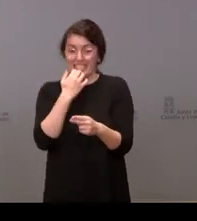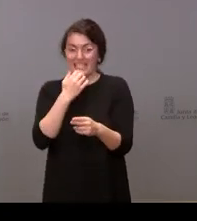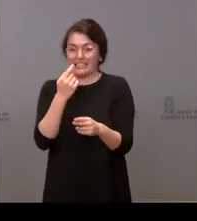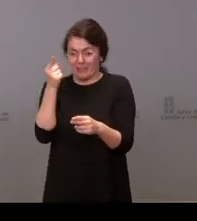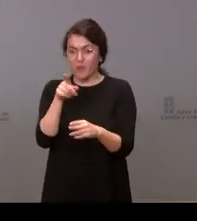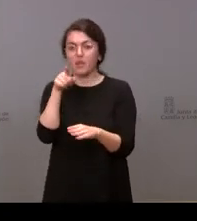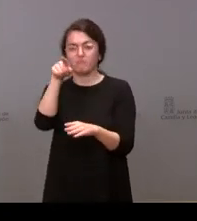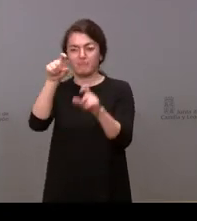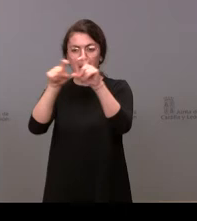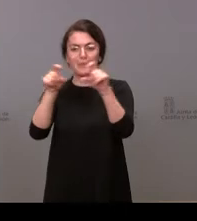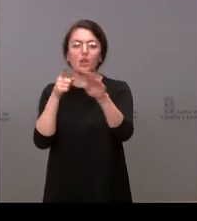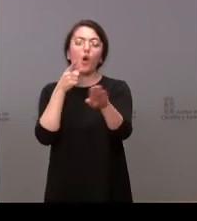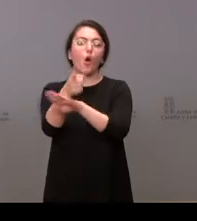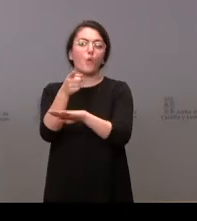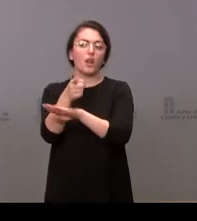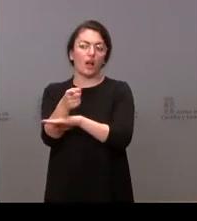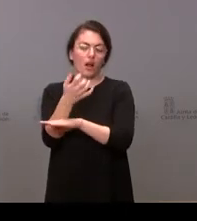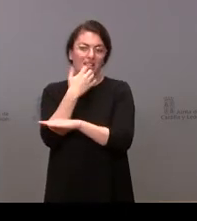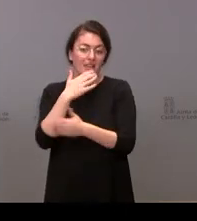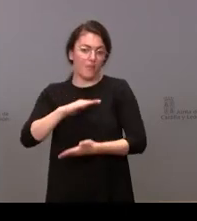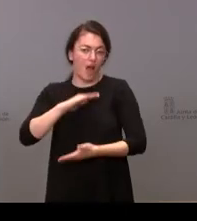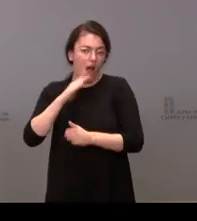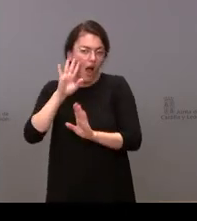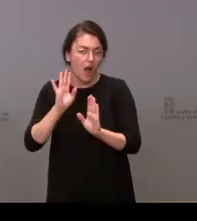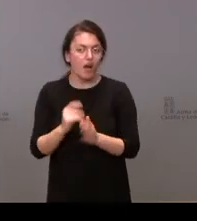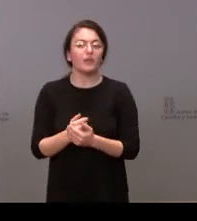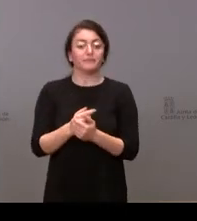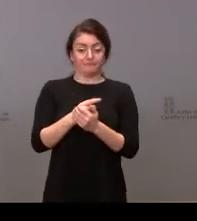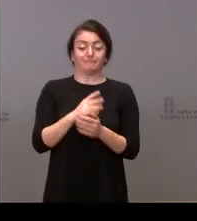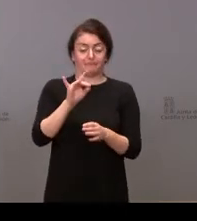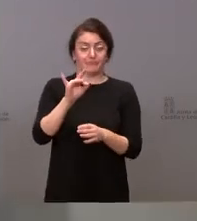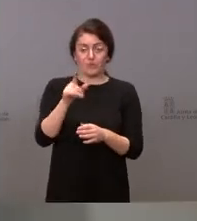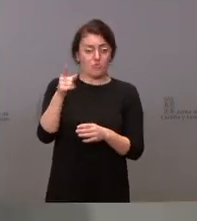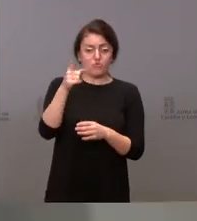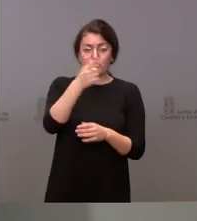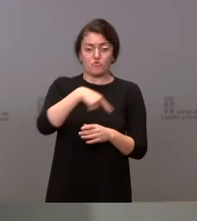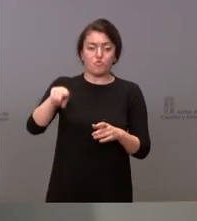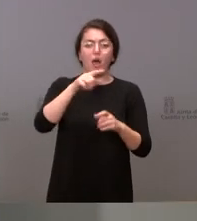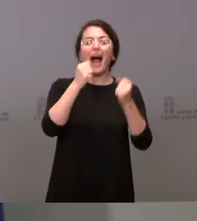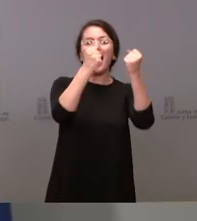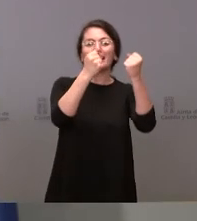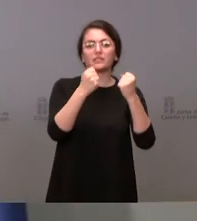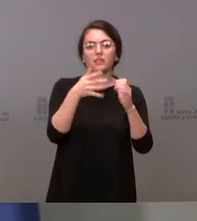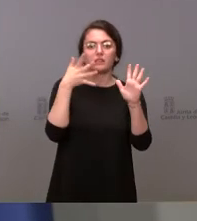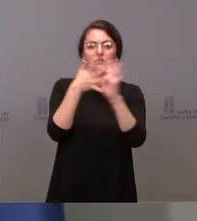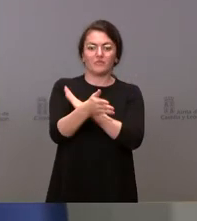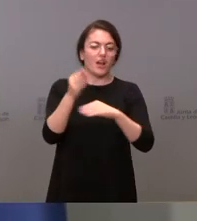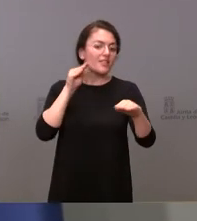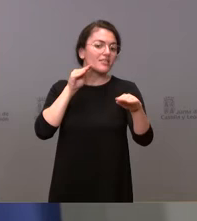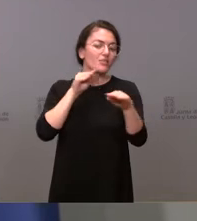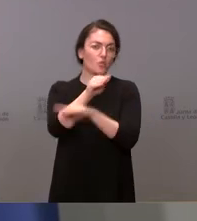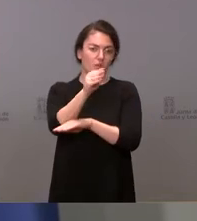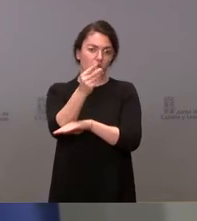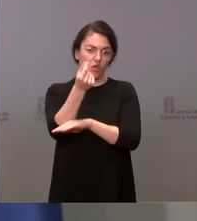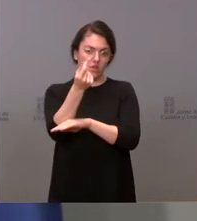alguna manera, si hay capacidad para ello. Cualquier entidad jurídica que reciba subvenciones directas de la Administración por